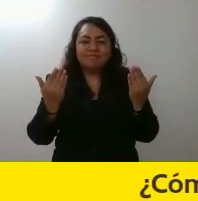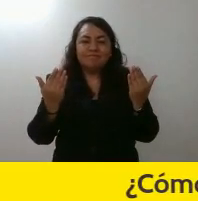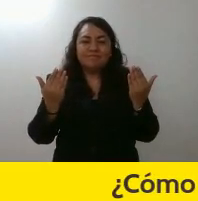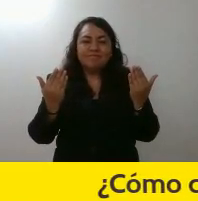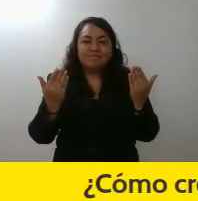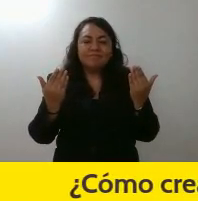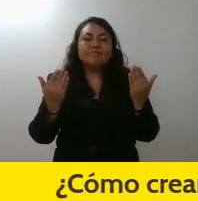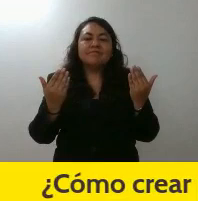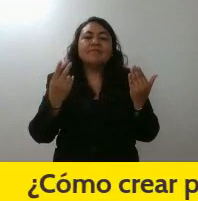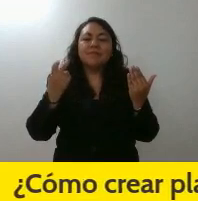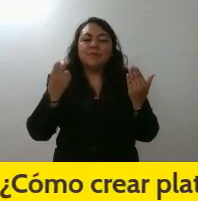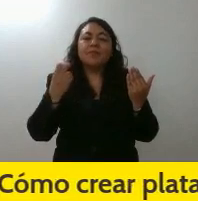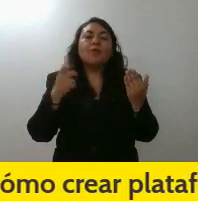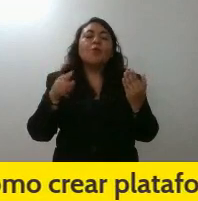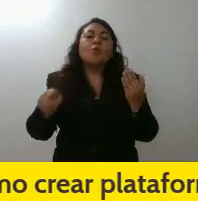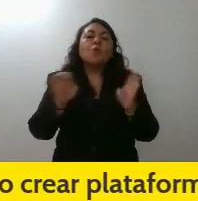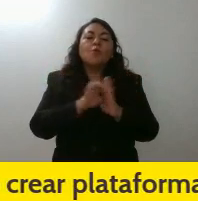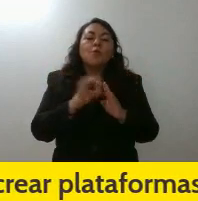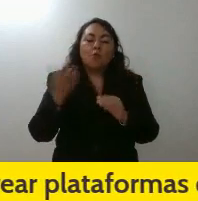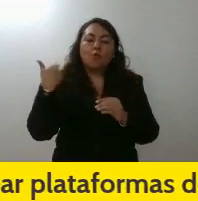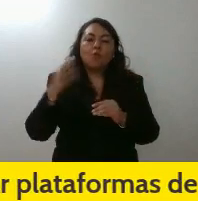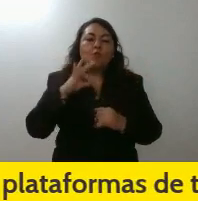que fue una de las últimas que se agregaron,